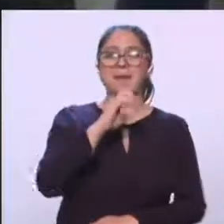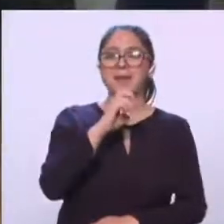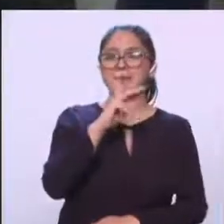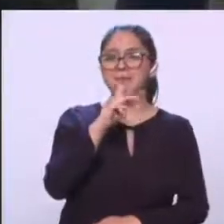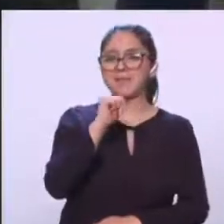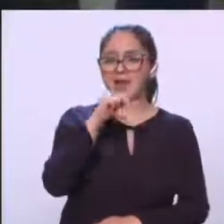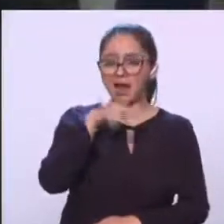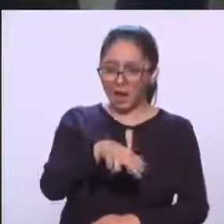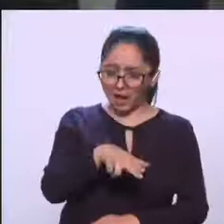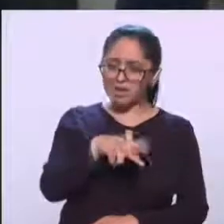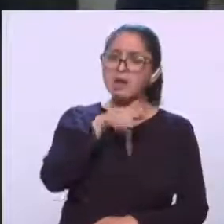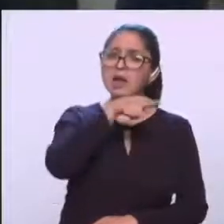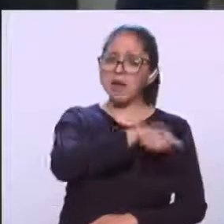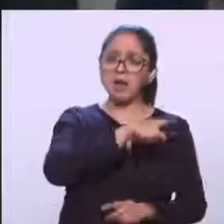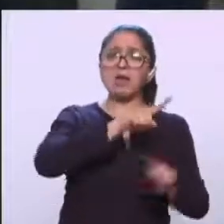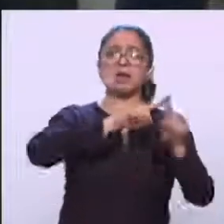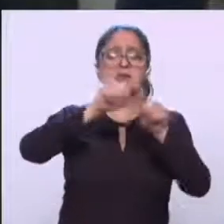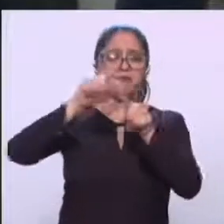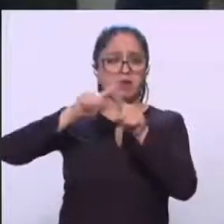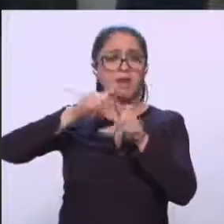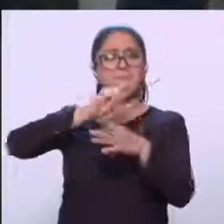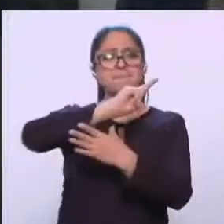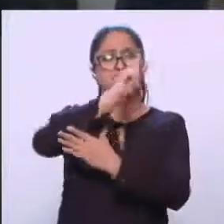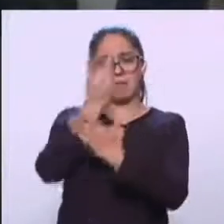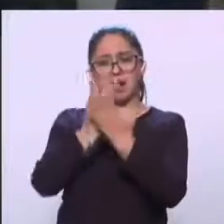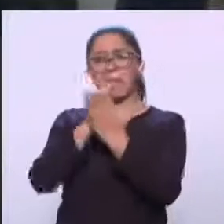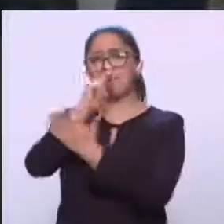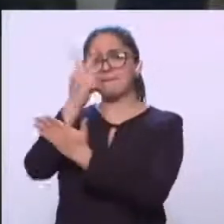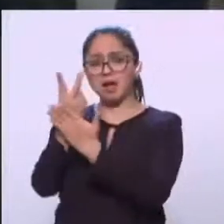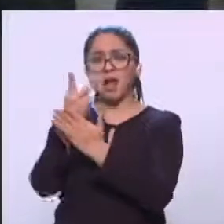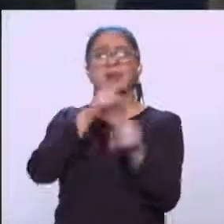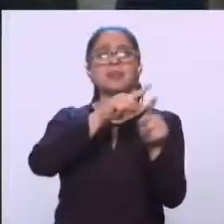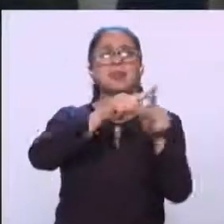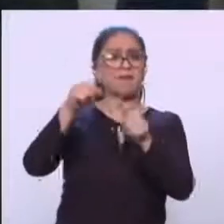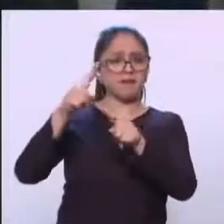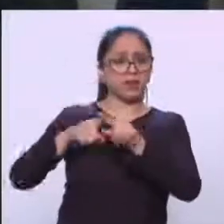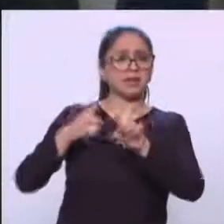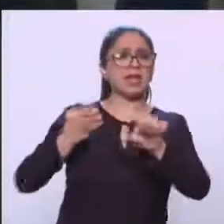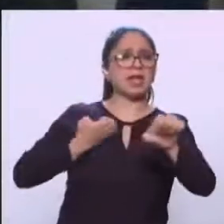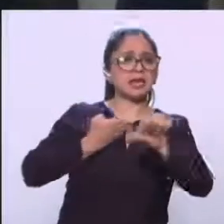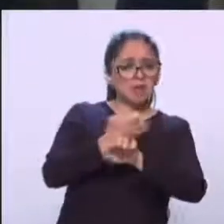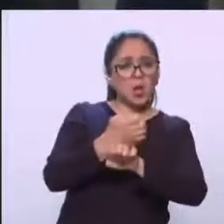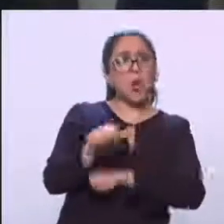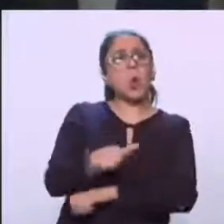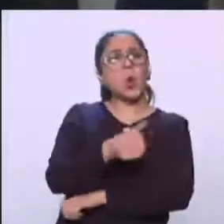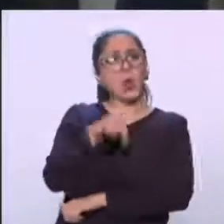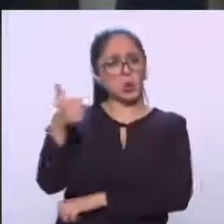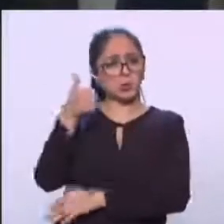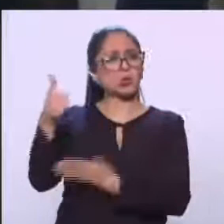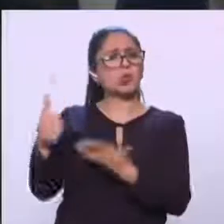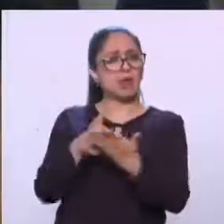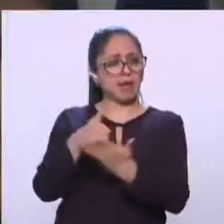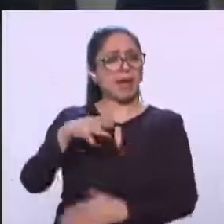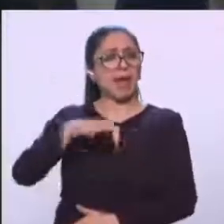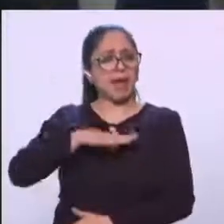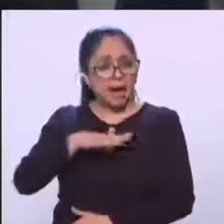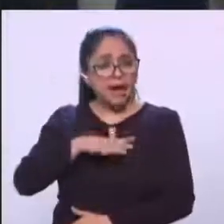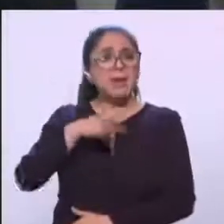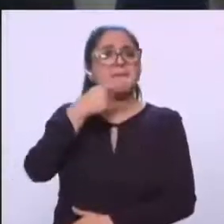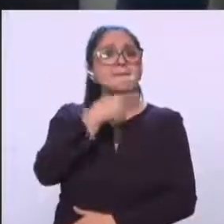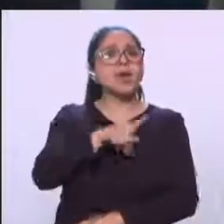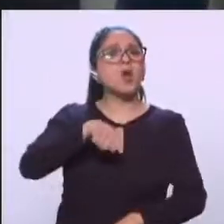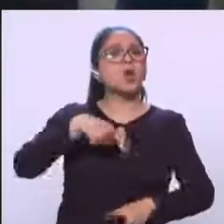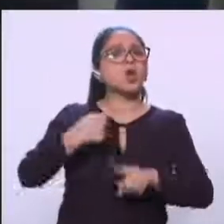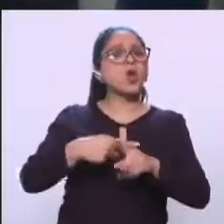general hay IMPLANES, algunos estados y algunas ciudades lo tienen, se establecen a nivel municipal y funcionan